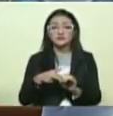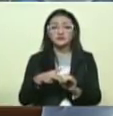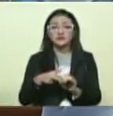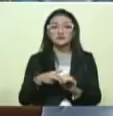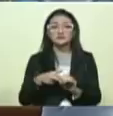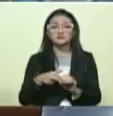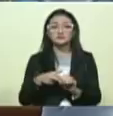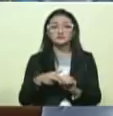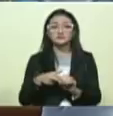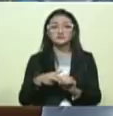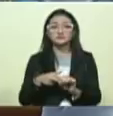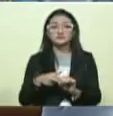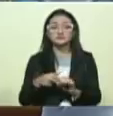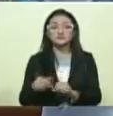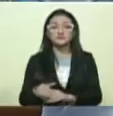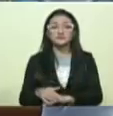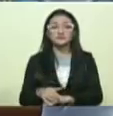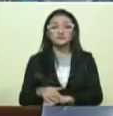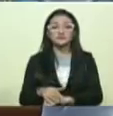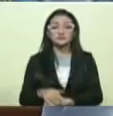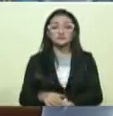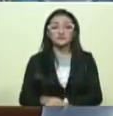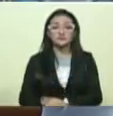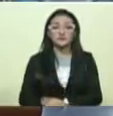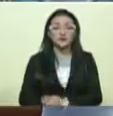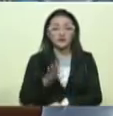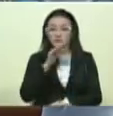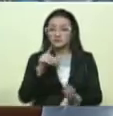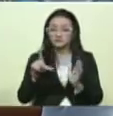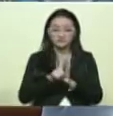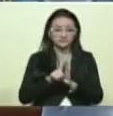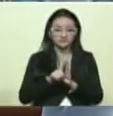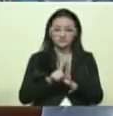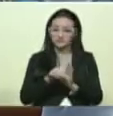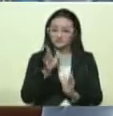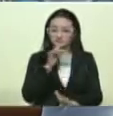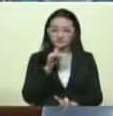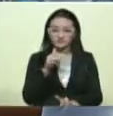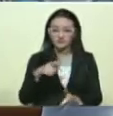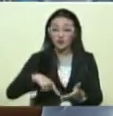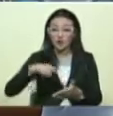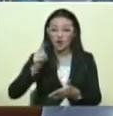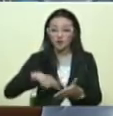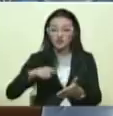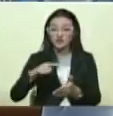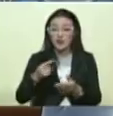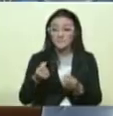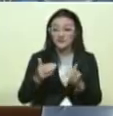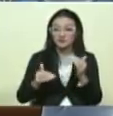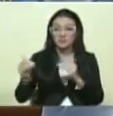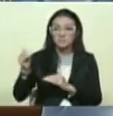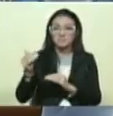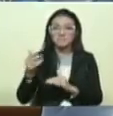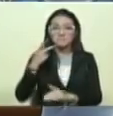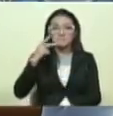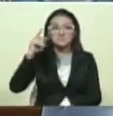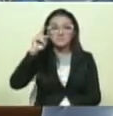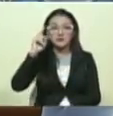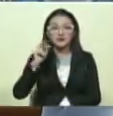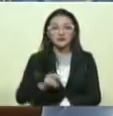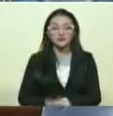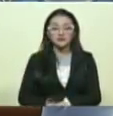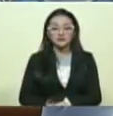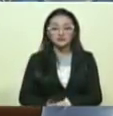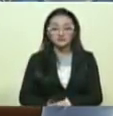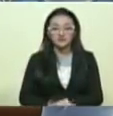manera totalmente ilegal, ilícita, de contratar con sobreprecios los servicios que vamos